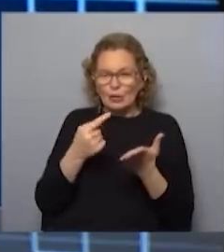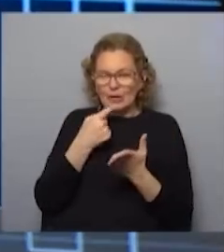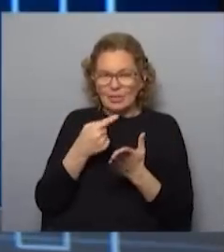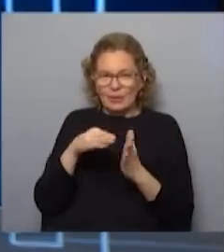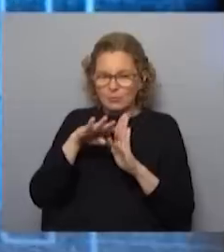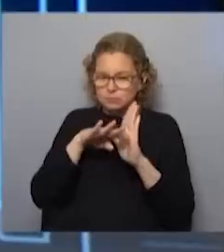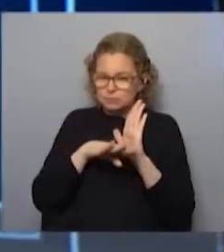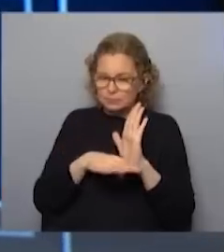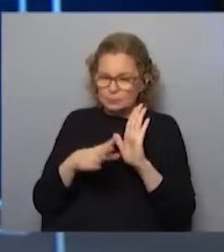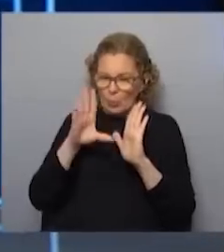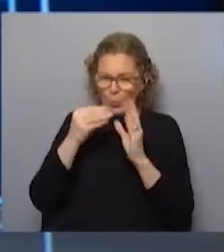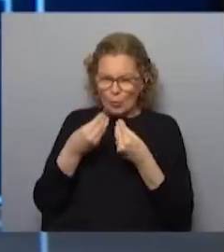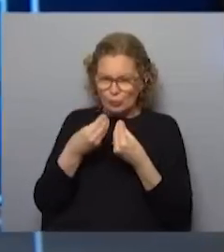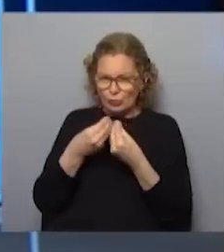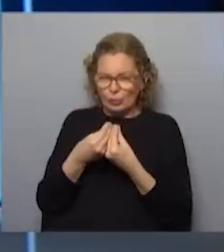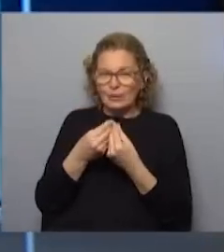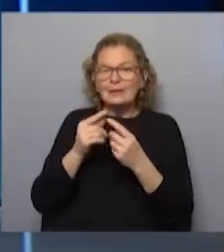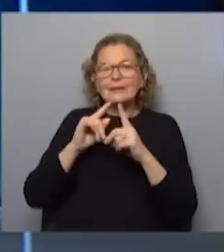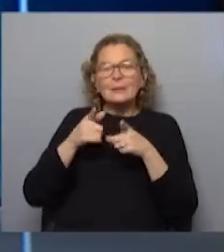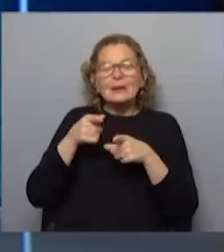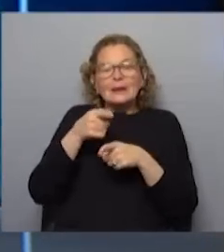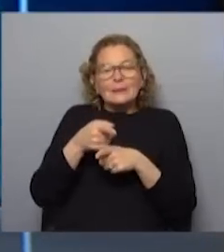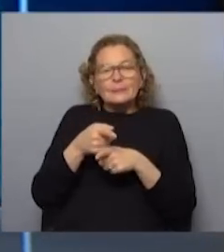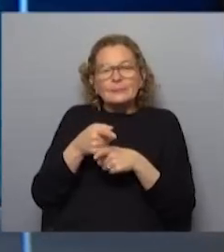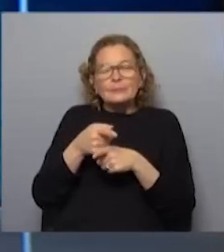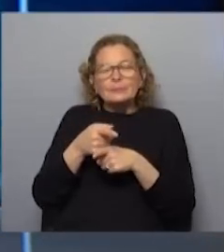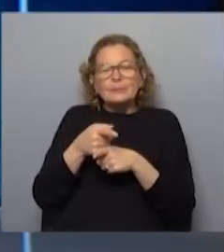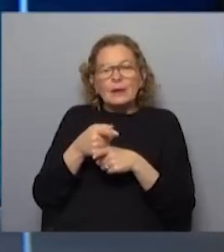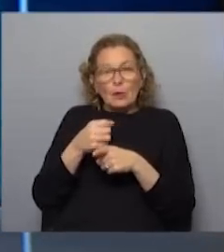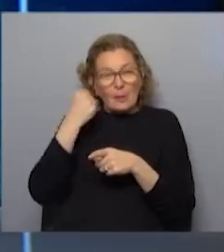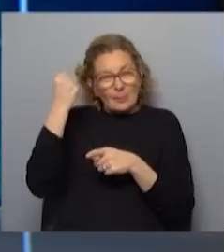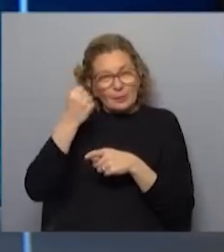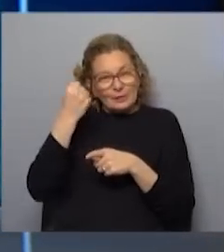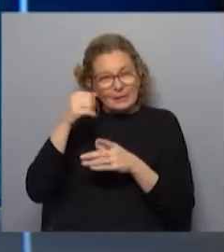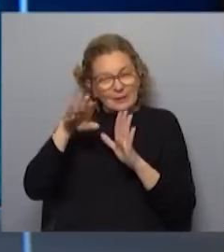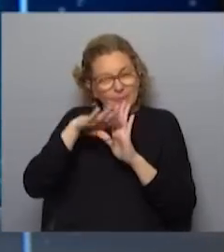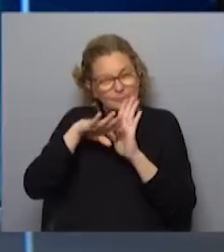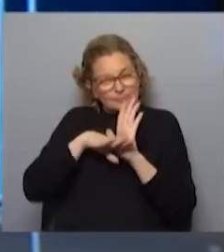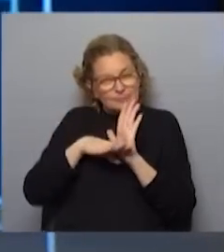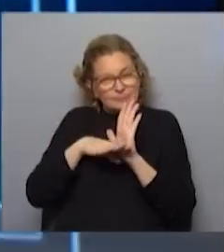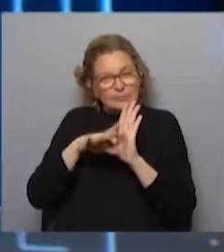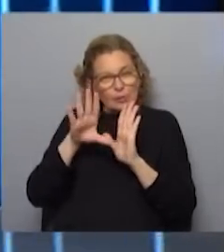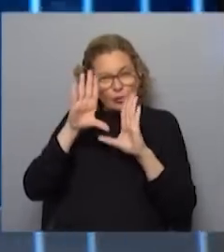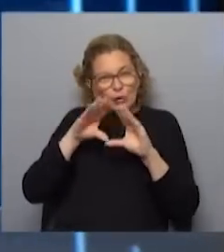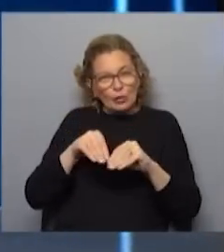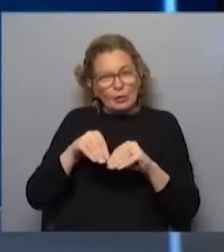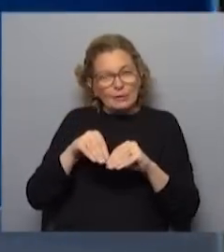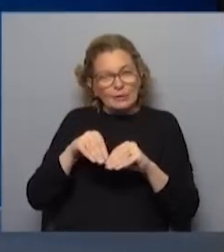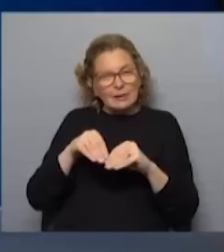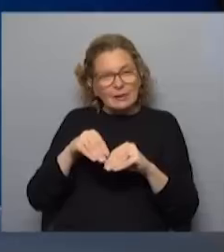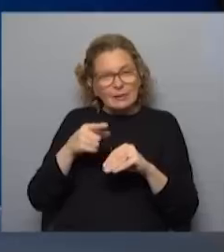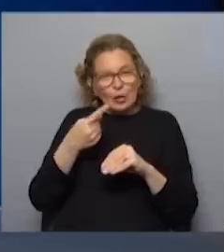nombrar y allí Bueno lo valioso de este material es que es la